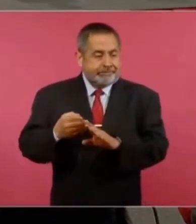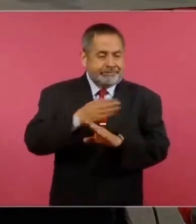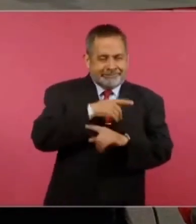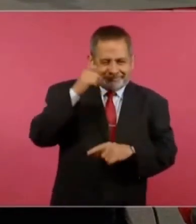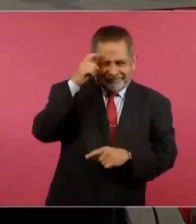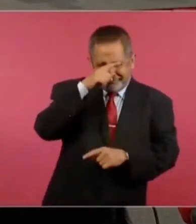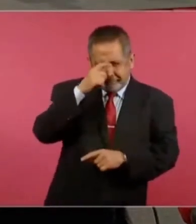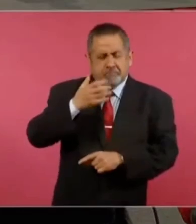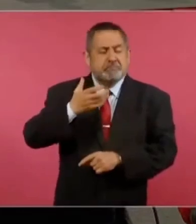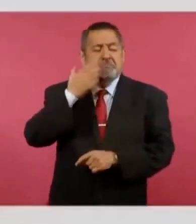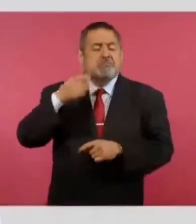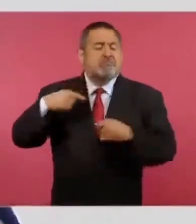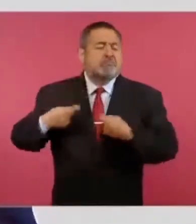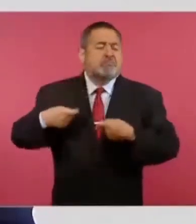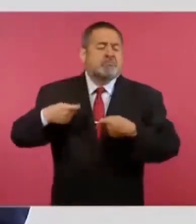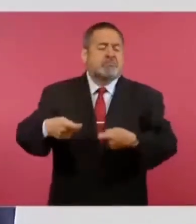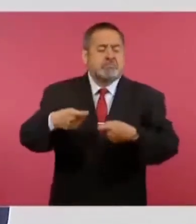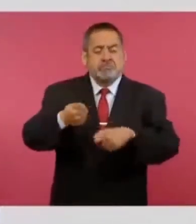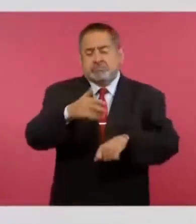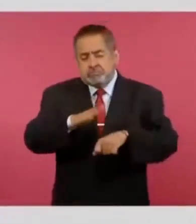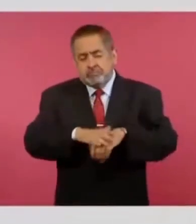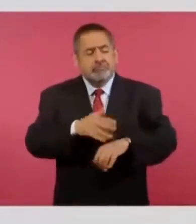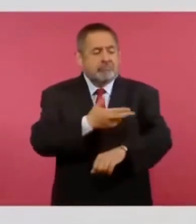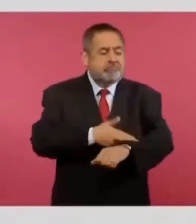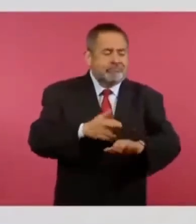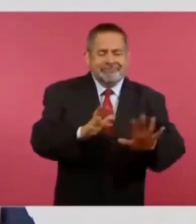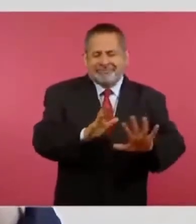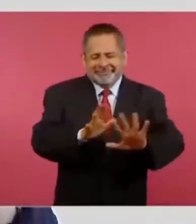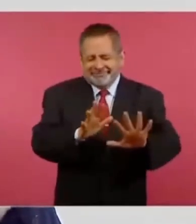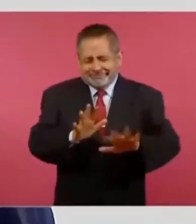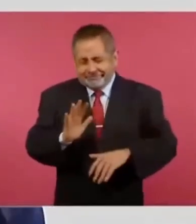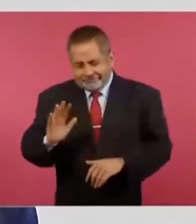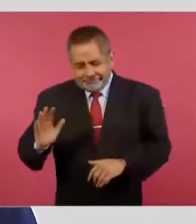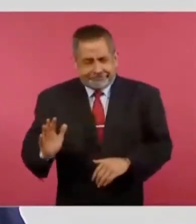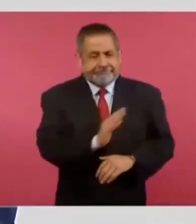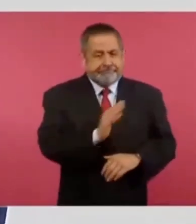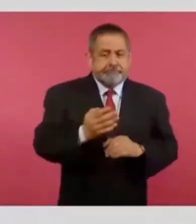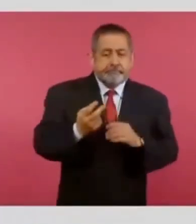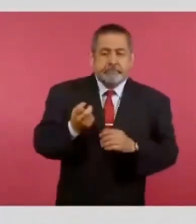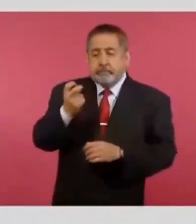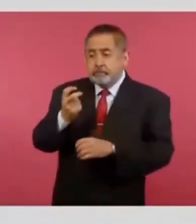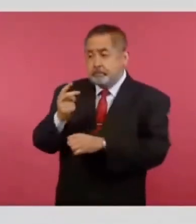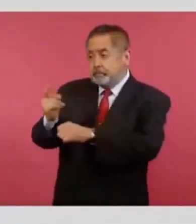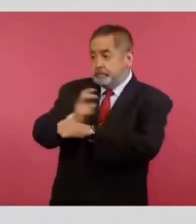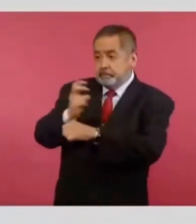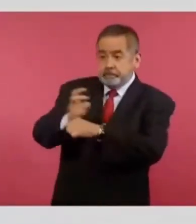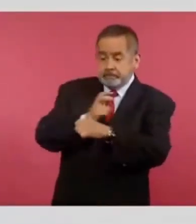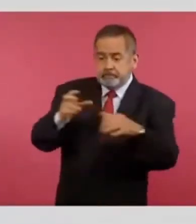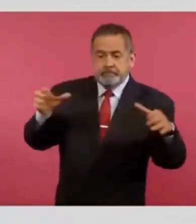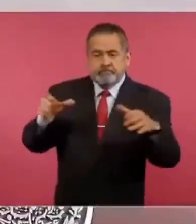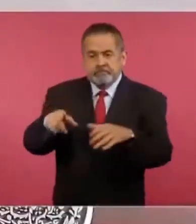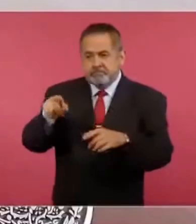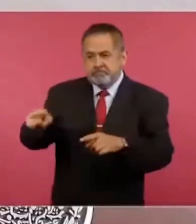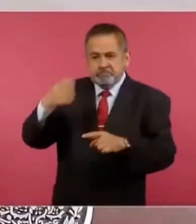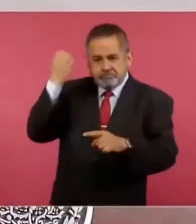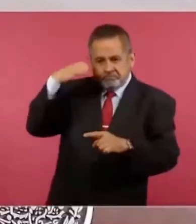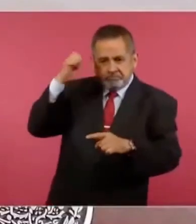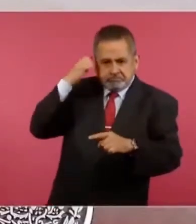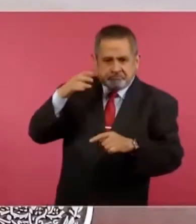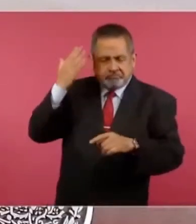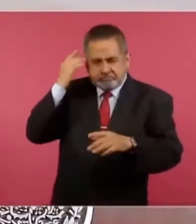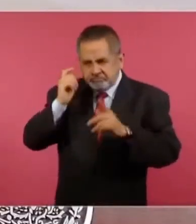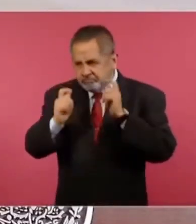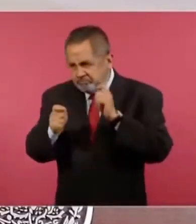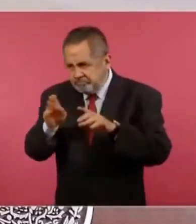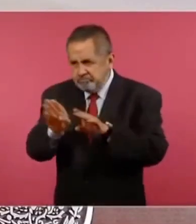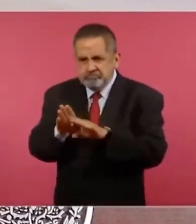manera tradicional, administrativamente, burocráticamente. Por eso es que se ha convocado a quienes más están preocupados